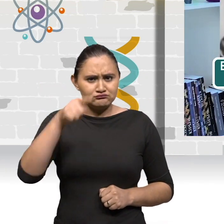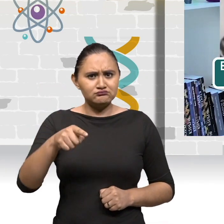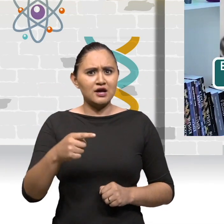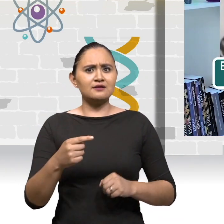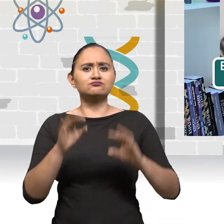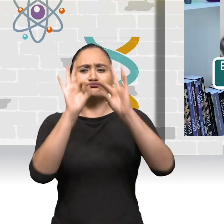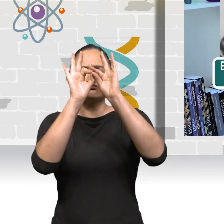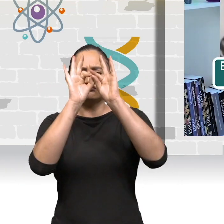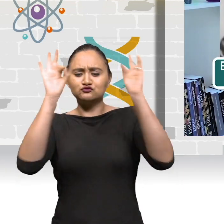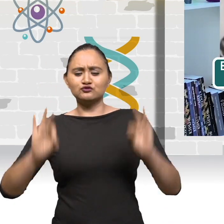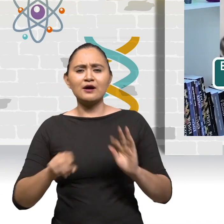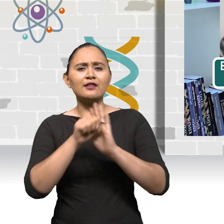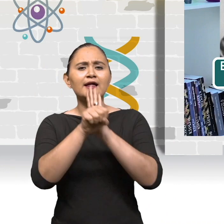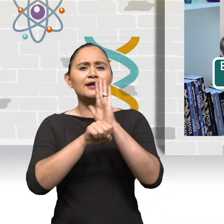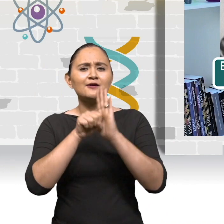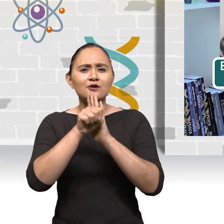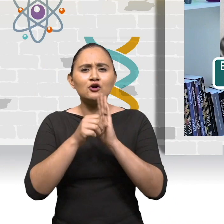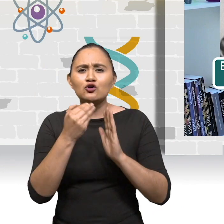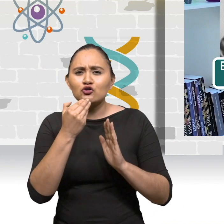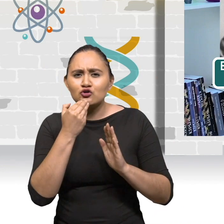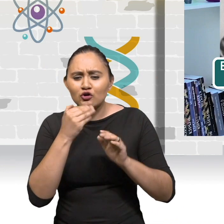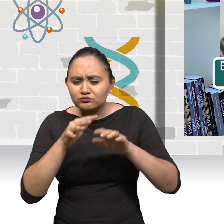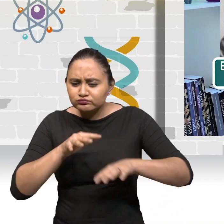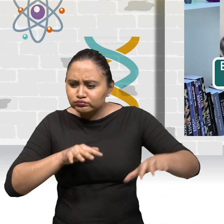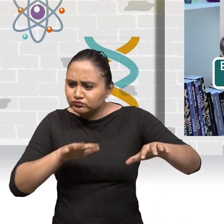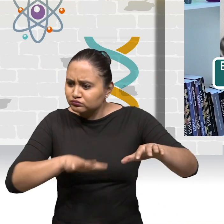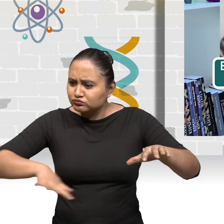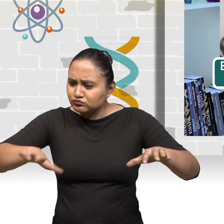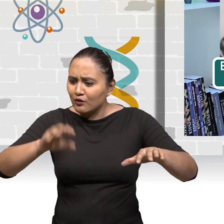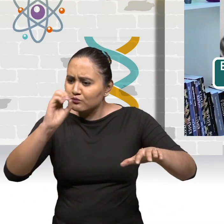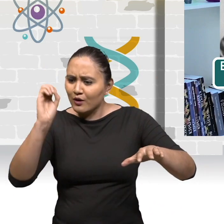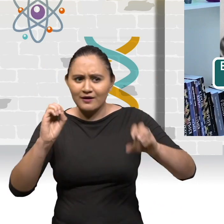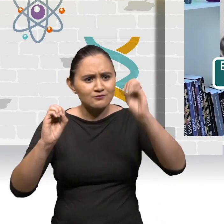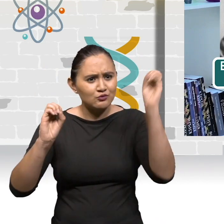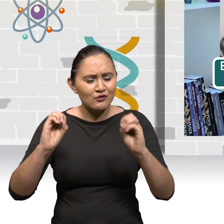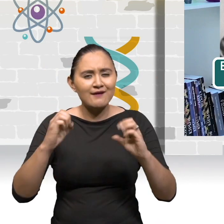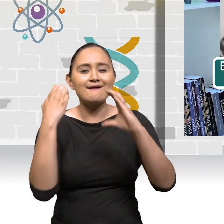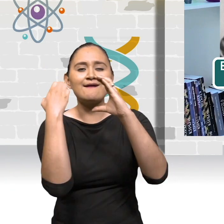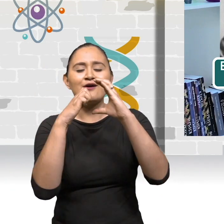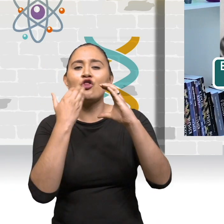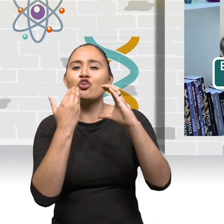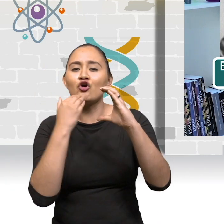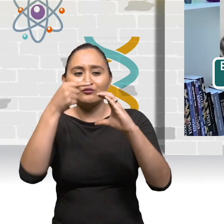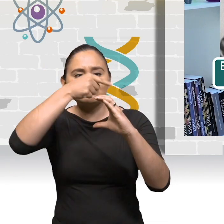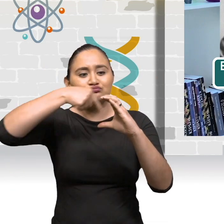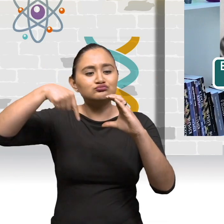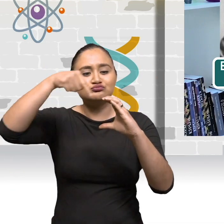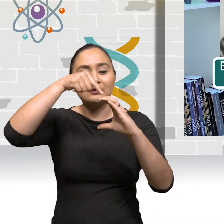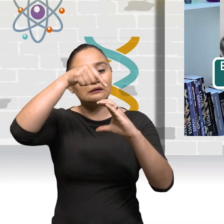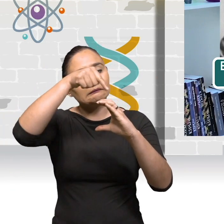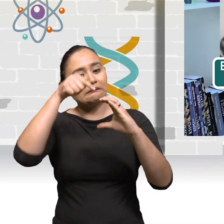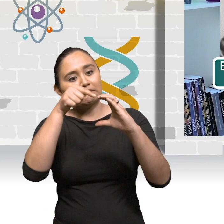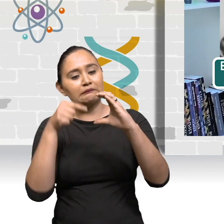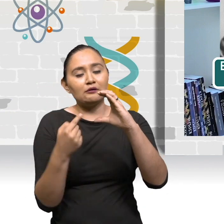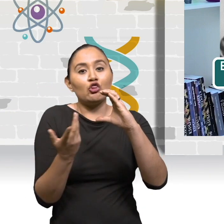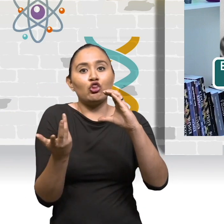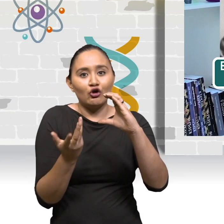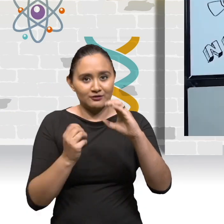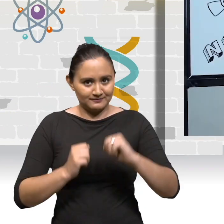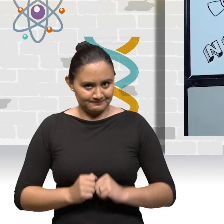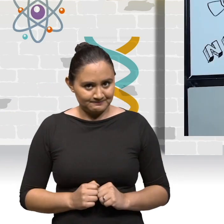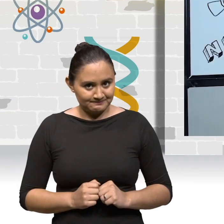dillinger desarrolló una ecuación que describe la región de probabilidad donde podemos encontrar al electrón girando alrededor del